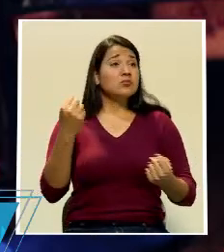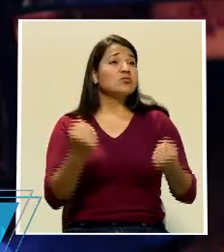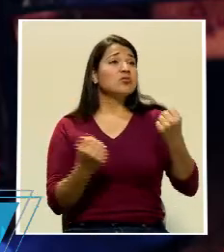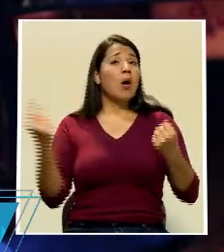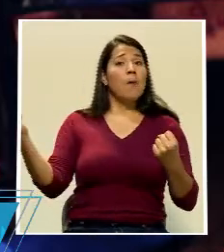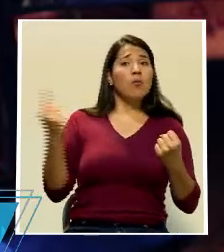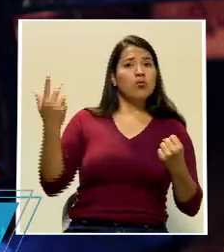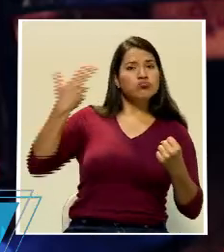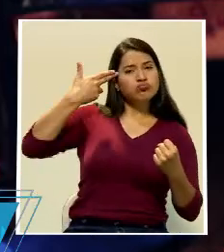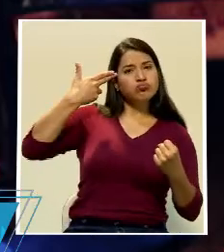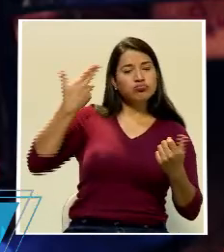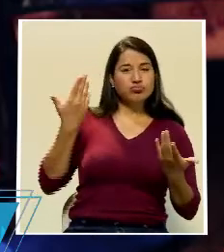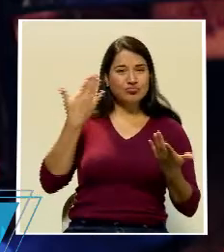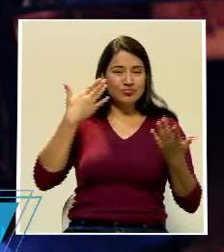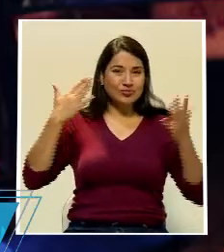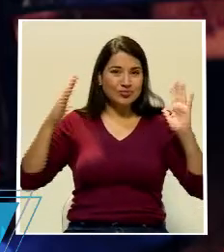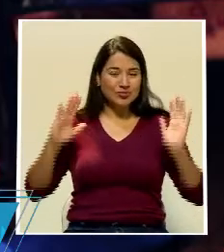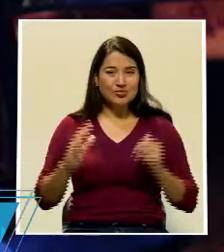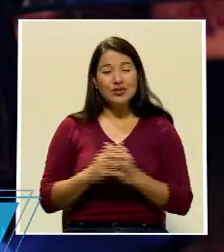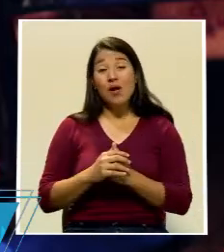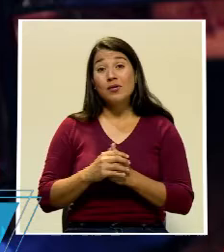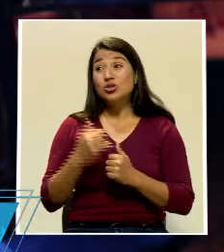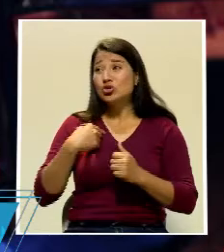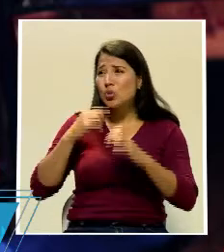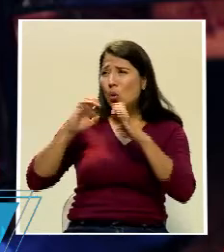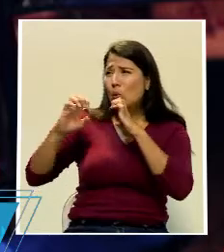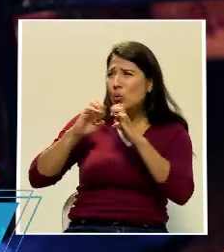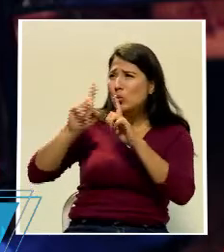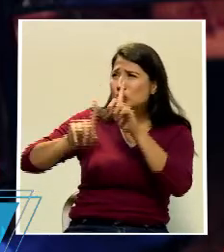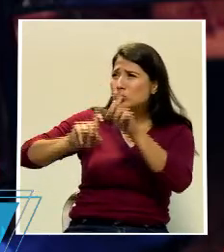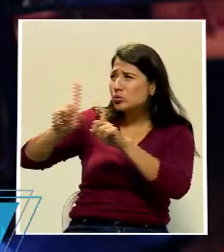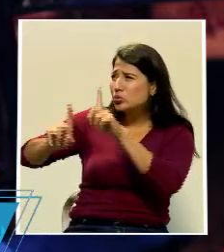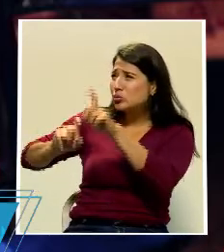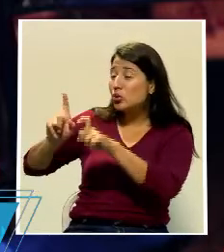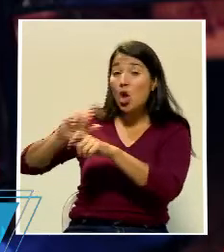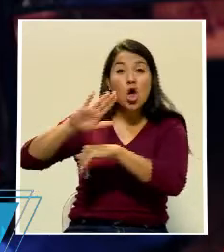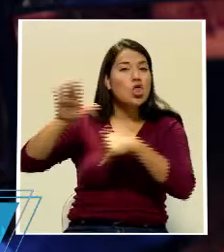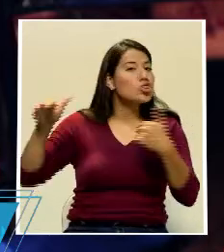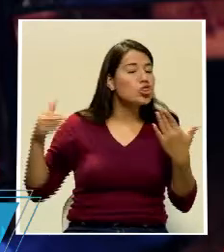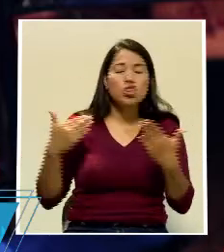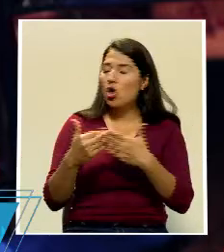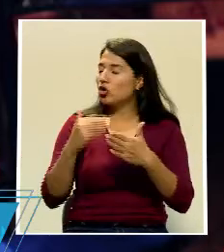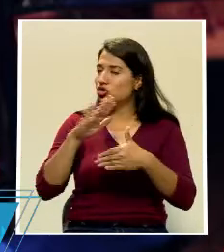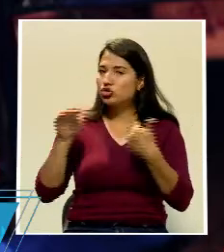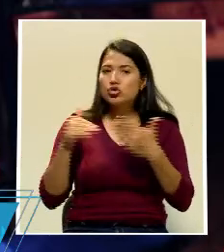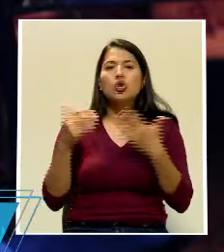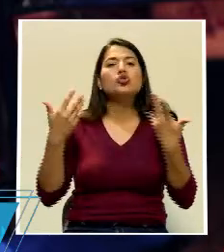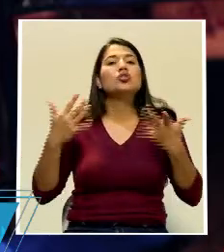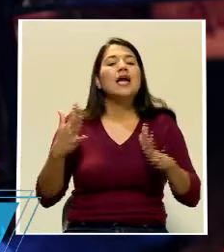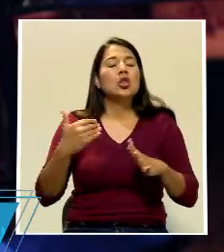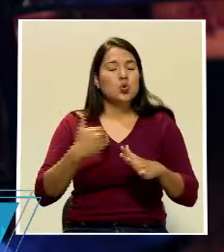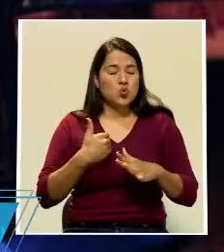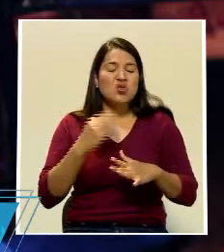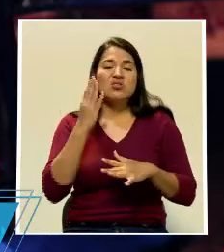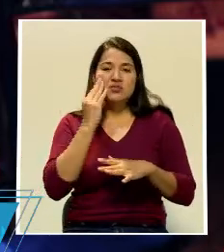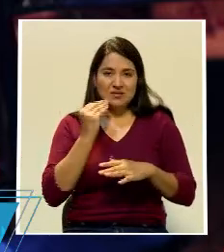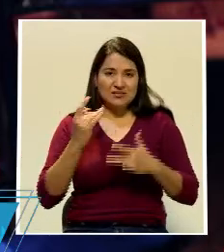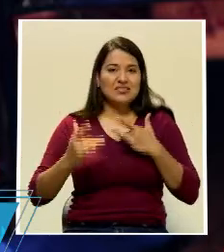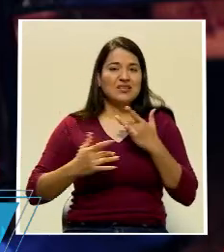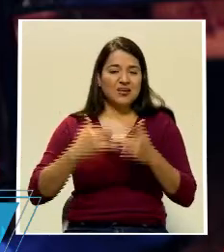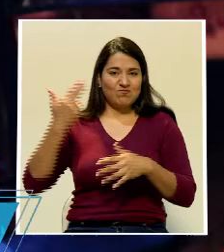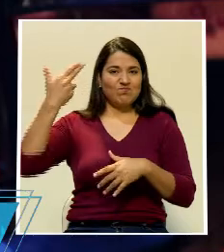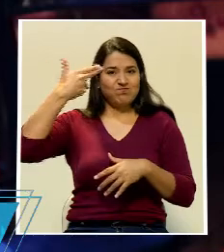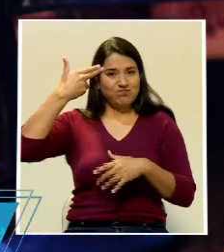tenido, a todos a los que entrevisté, han tenido el cañón de una pistola en la sien de la cabeza, o los